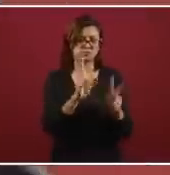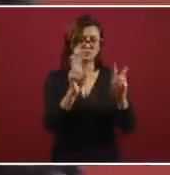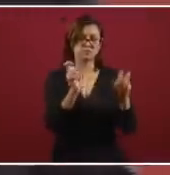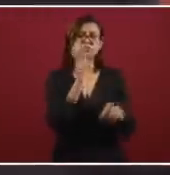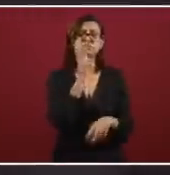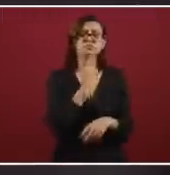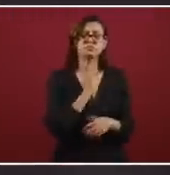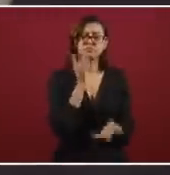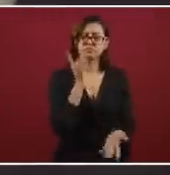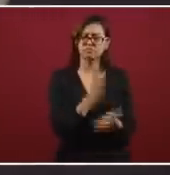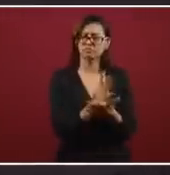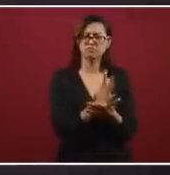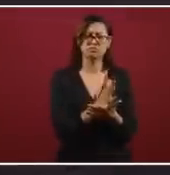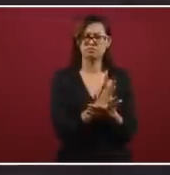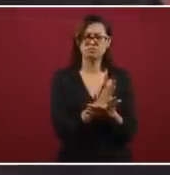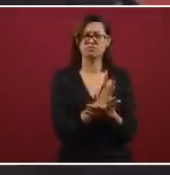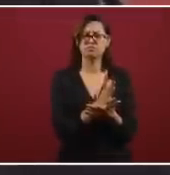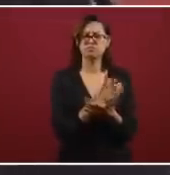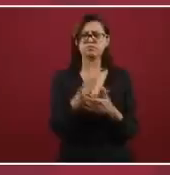hay hasta